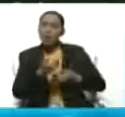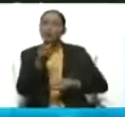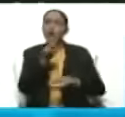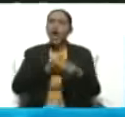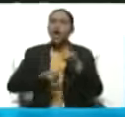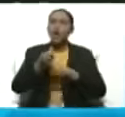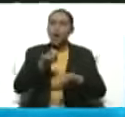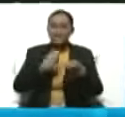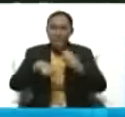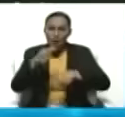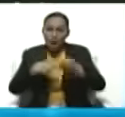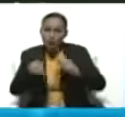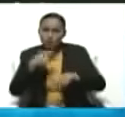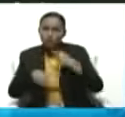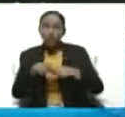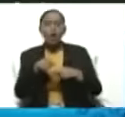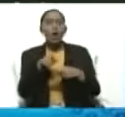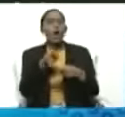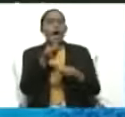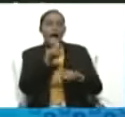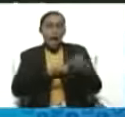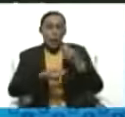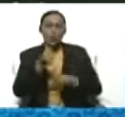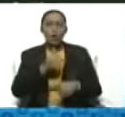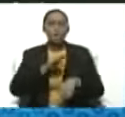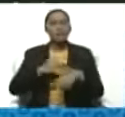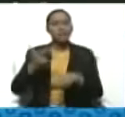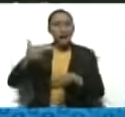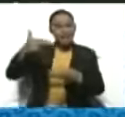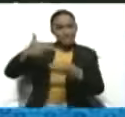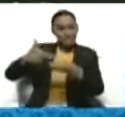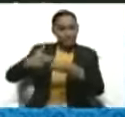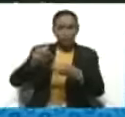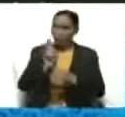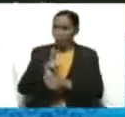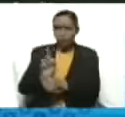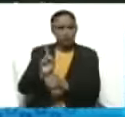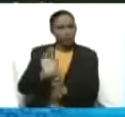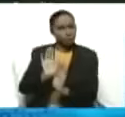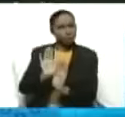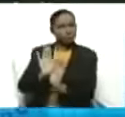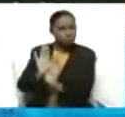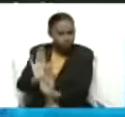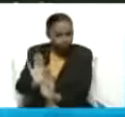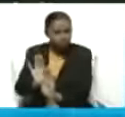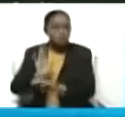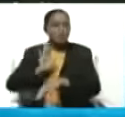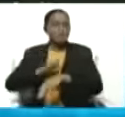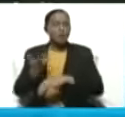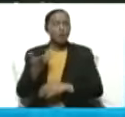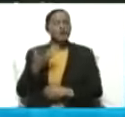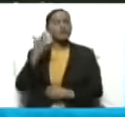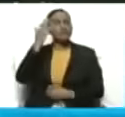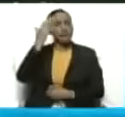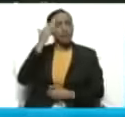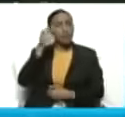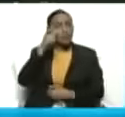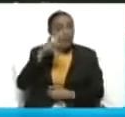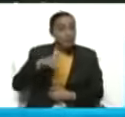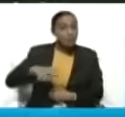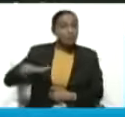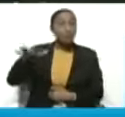trabajador. Dependemos de un pueblo consciente. Cuando digo dependemos del país entero. Y eso es un ejemplo para el